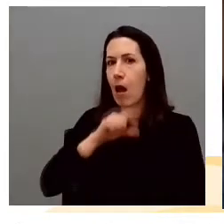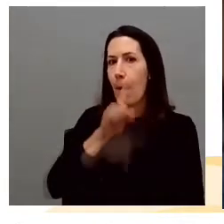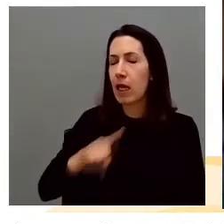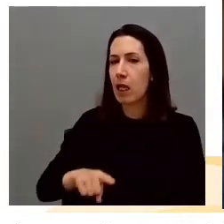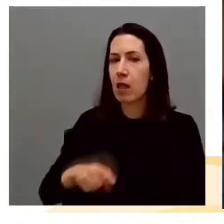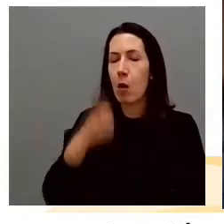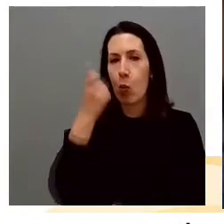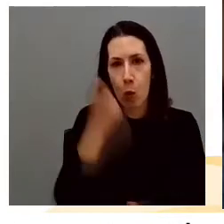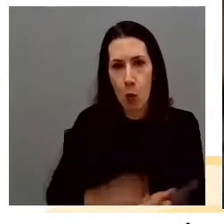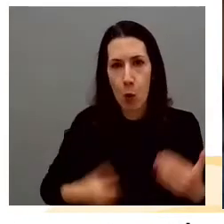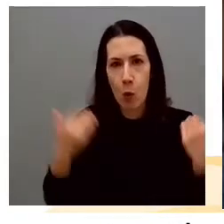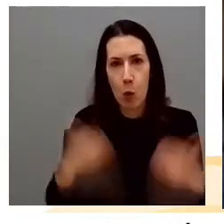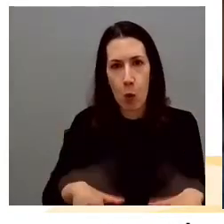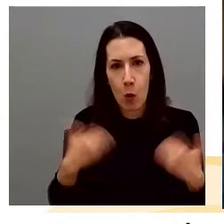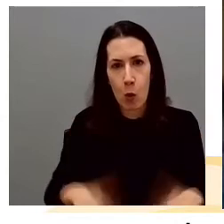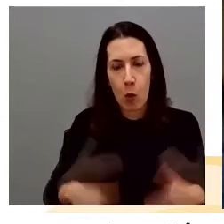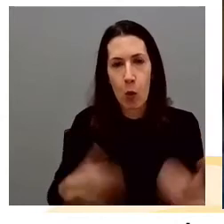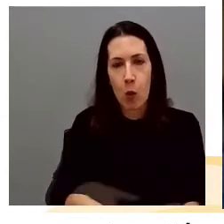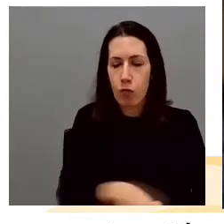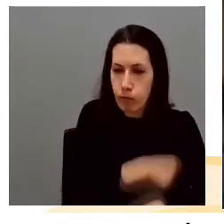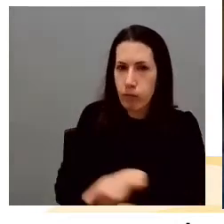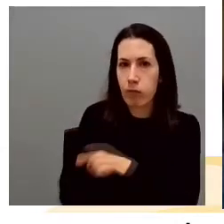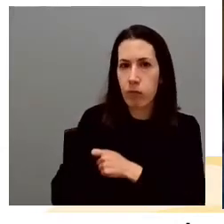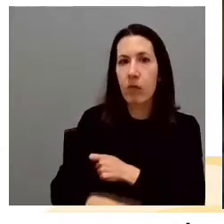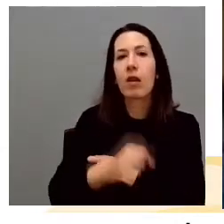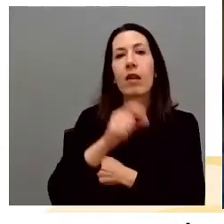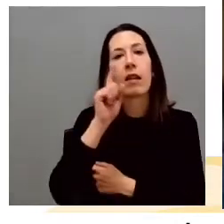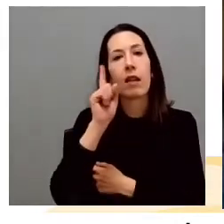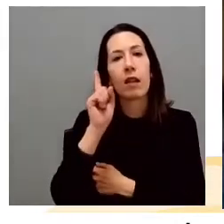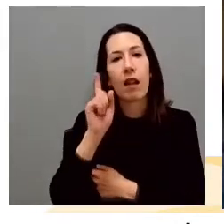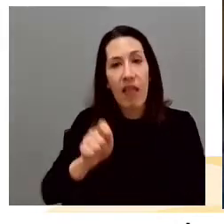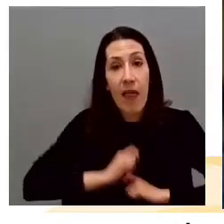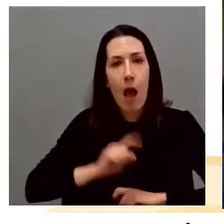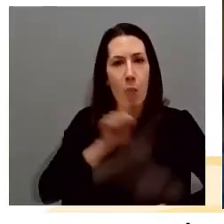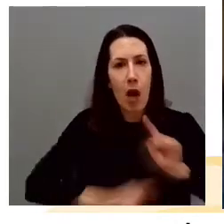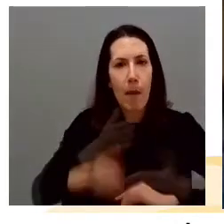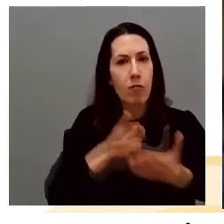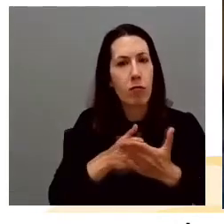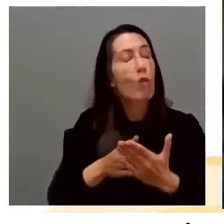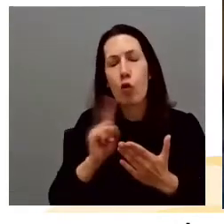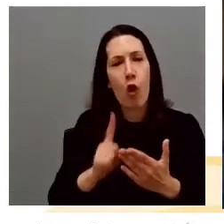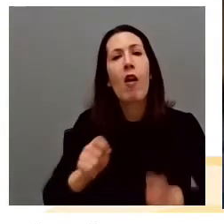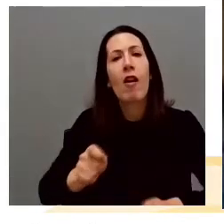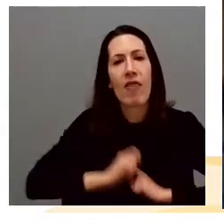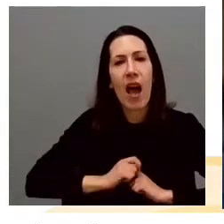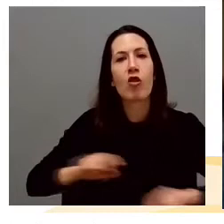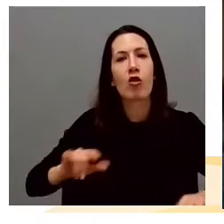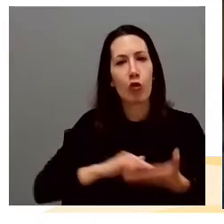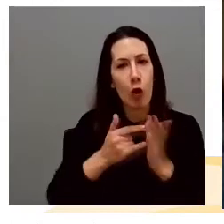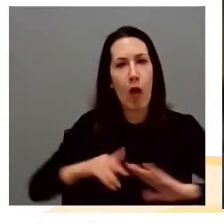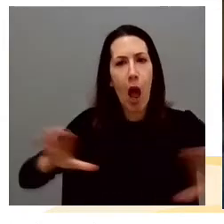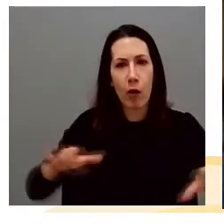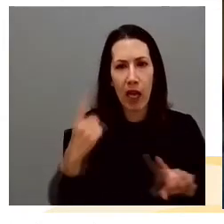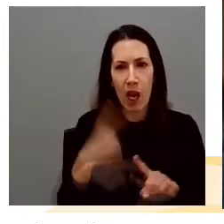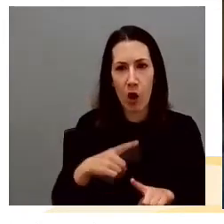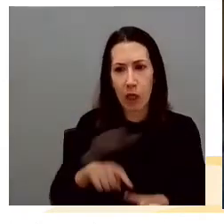aciagos, tan duros, y ha sido parte no del problema, sino de la solución, cuando todo se oscurecía en torno a